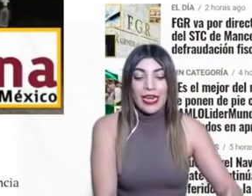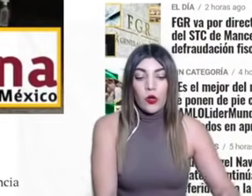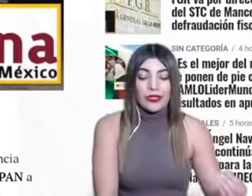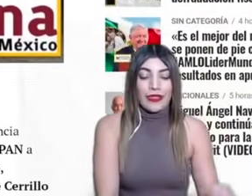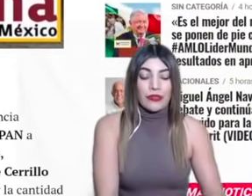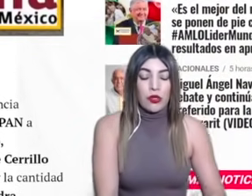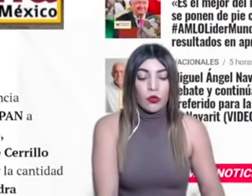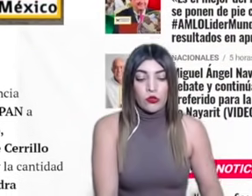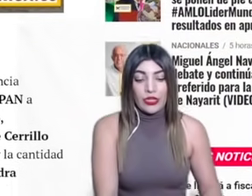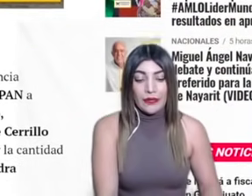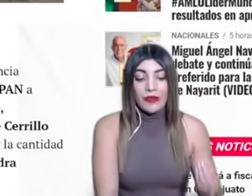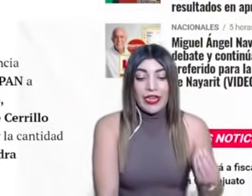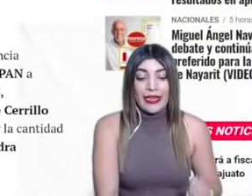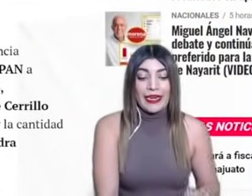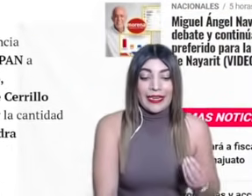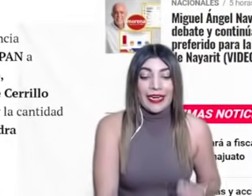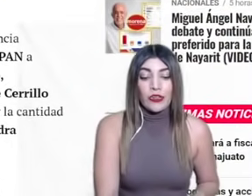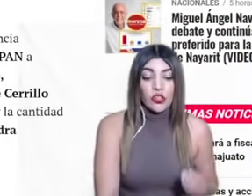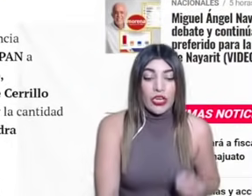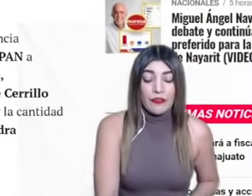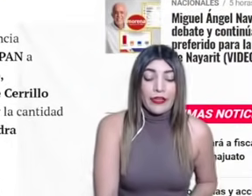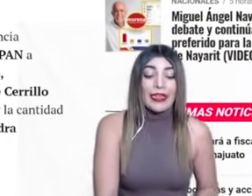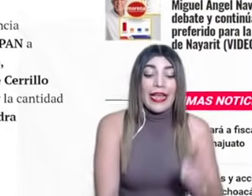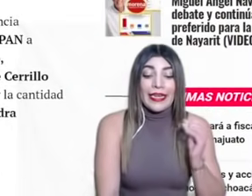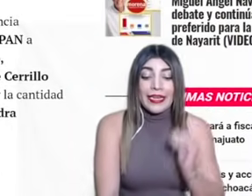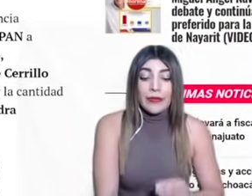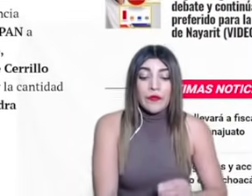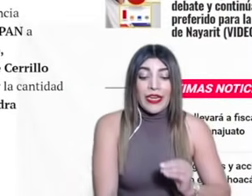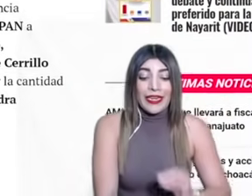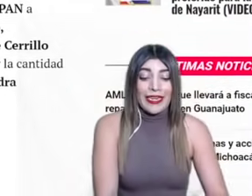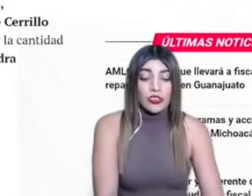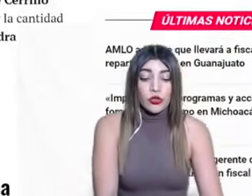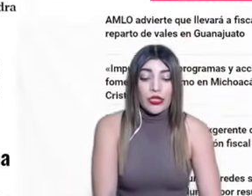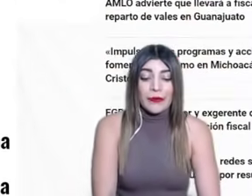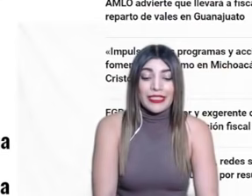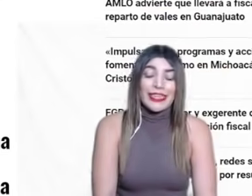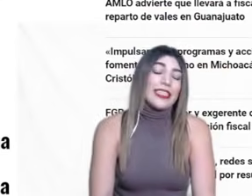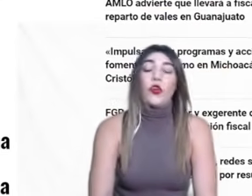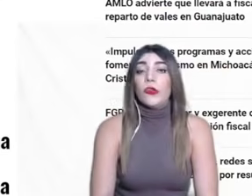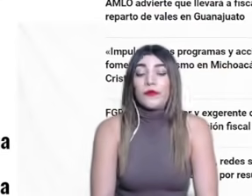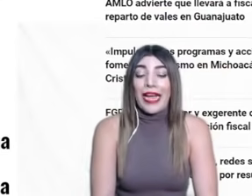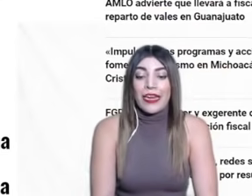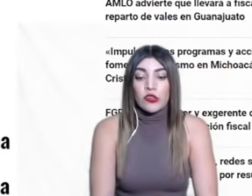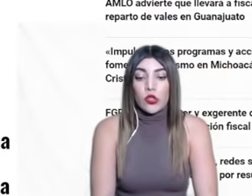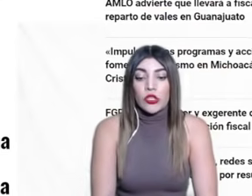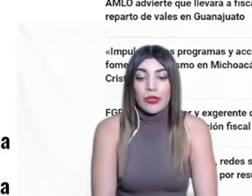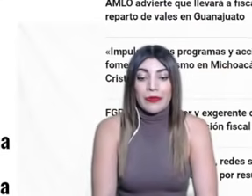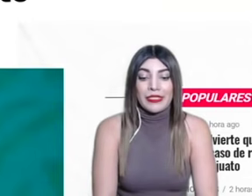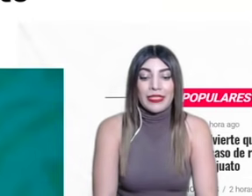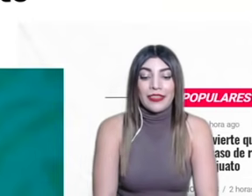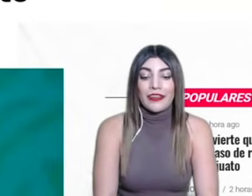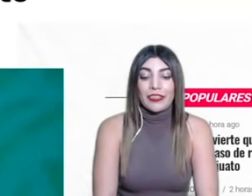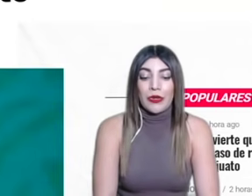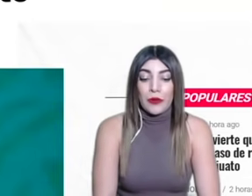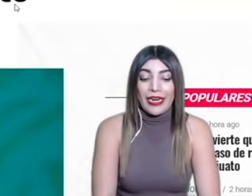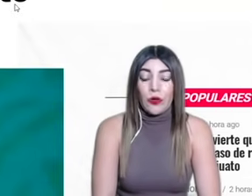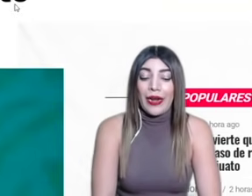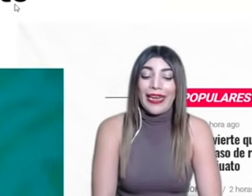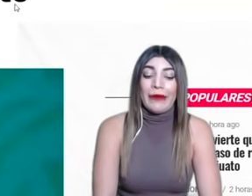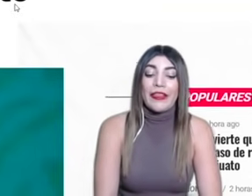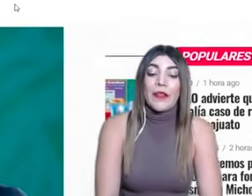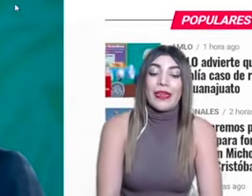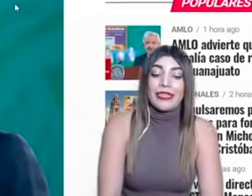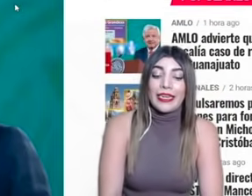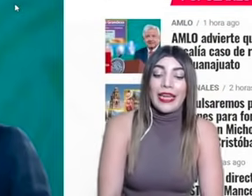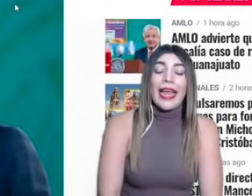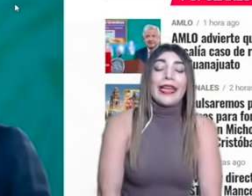Ya lo está dando a conocer el Ricardo Sheffield y esto también ya llegó a los oídos del presidente Andrés Manuel, el cual